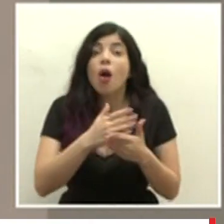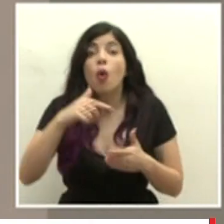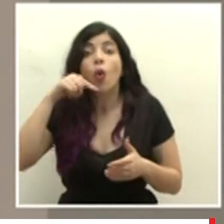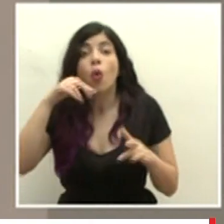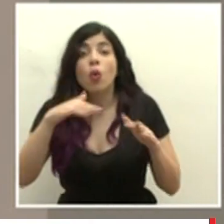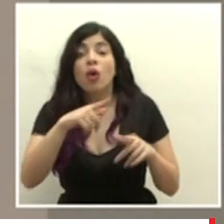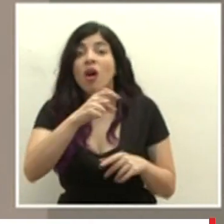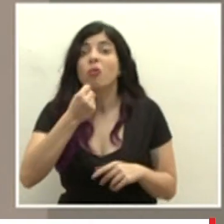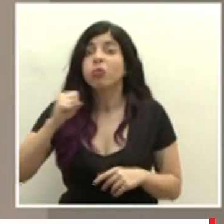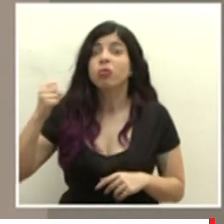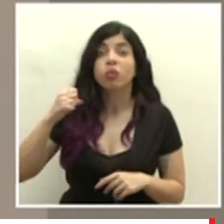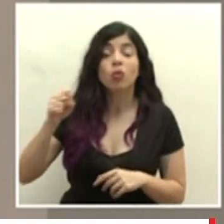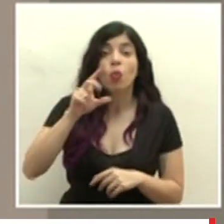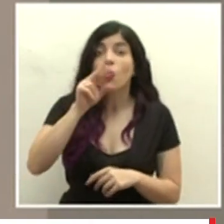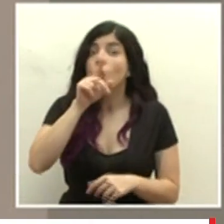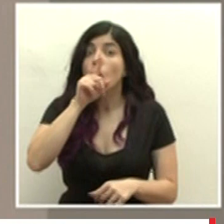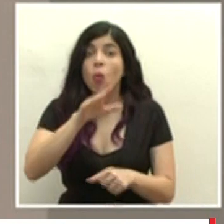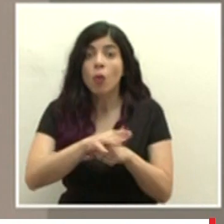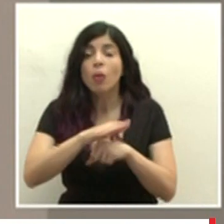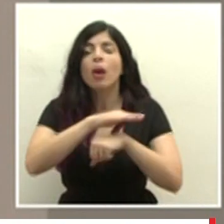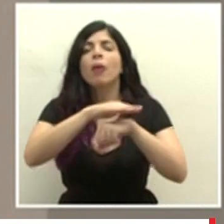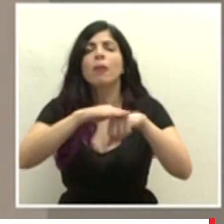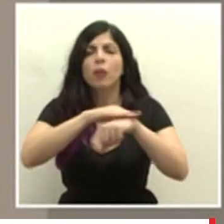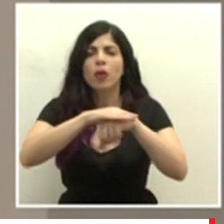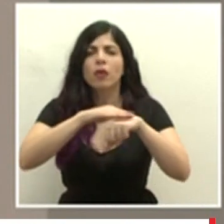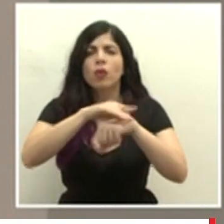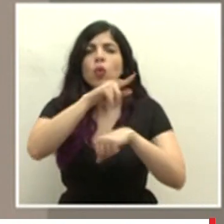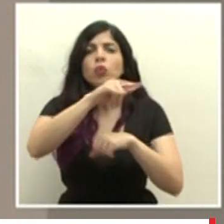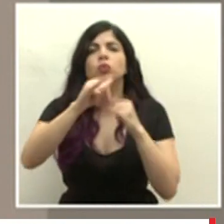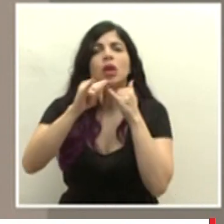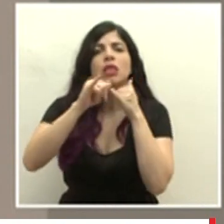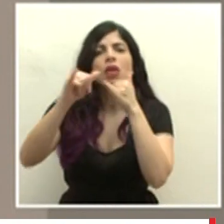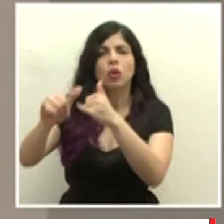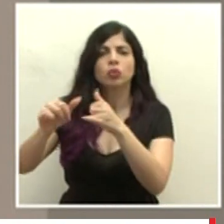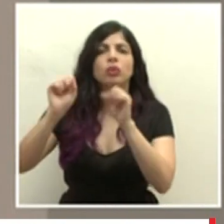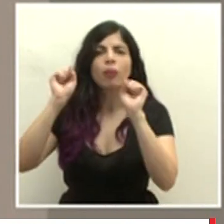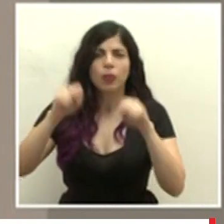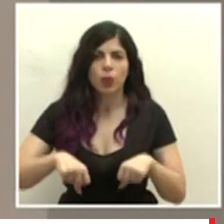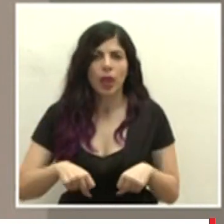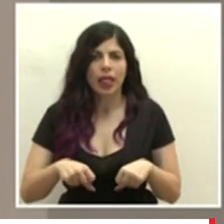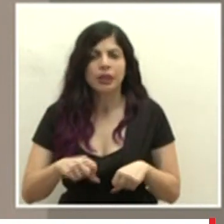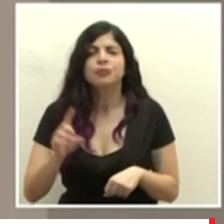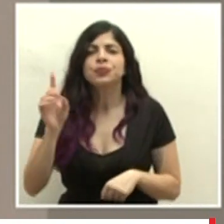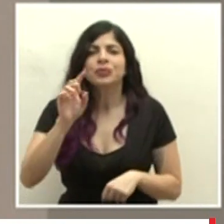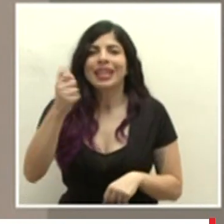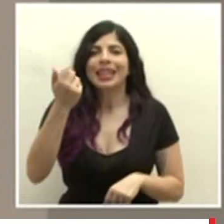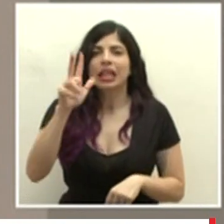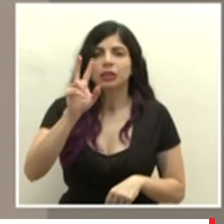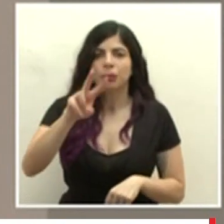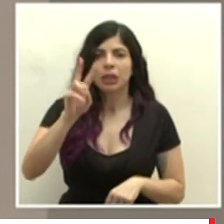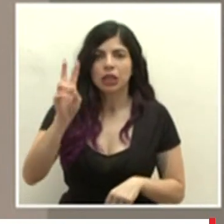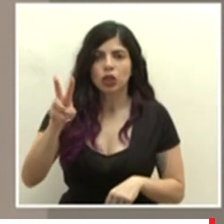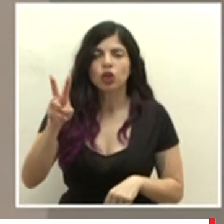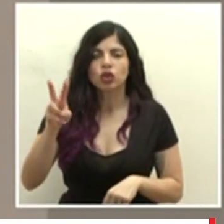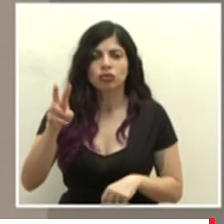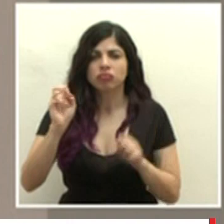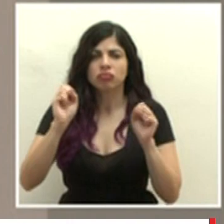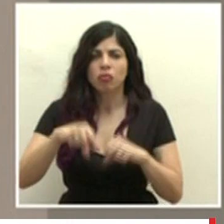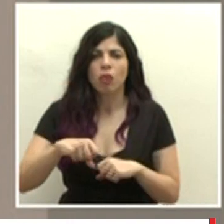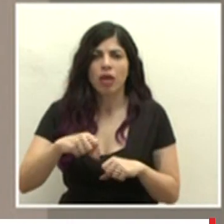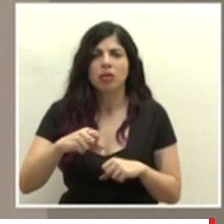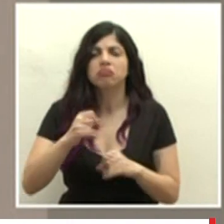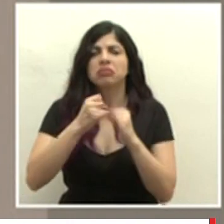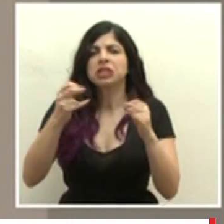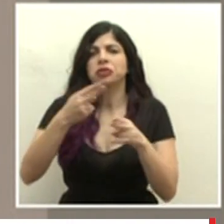está incumpliendo esto, pueden por favor hacer la denuncia al 1322, pueden hacerla